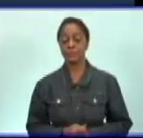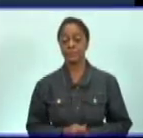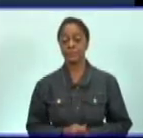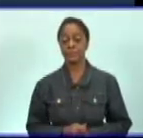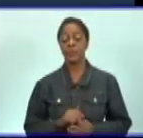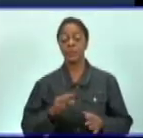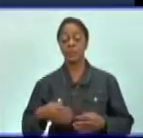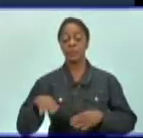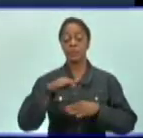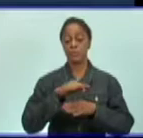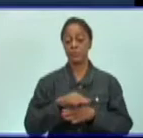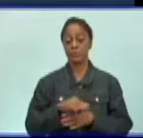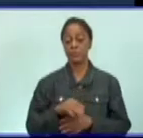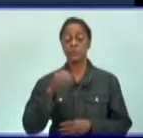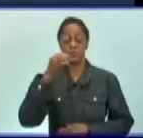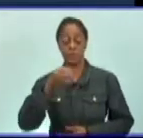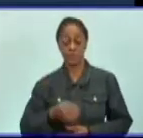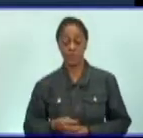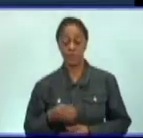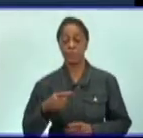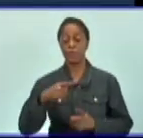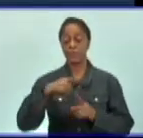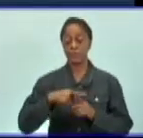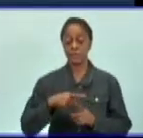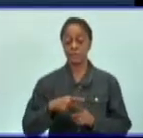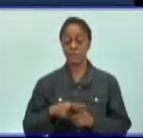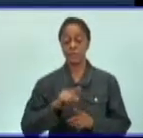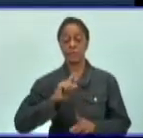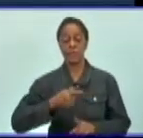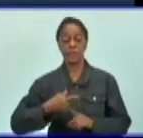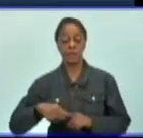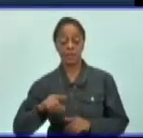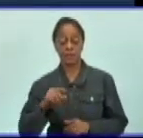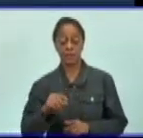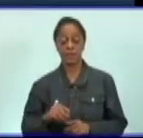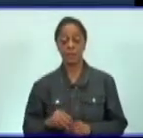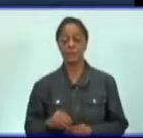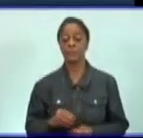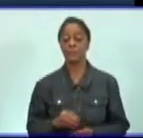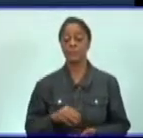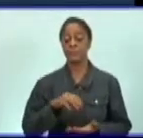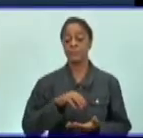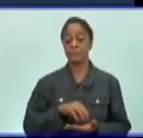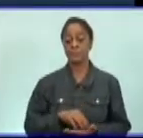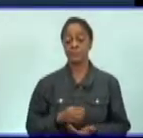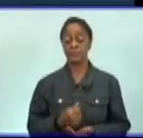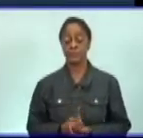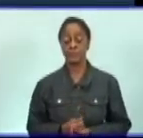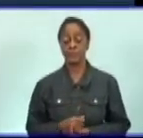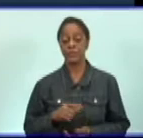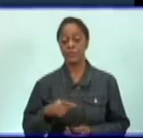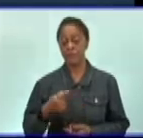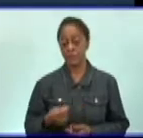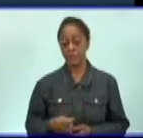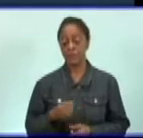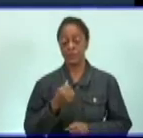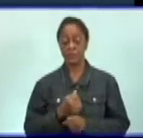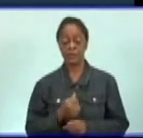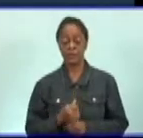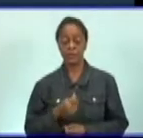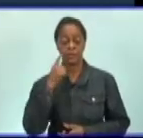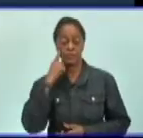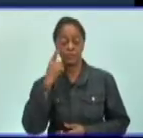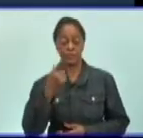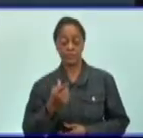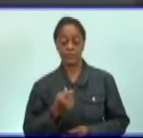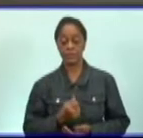cuando hay sobrepaso, siempre se adiciona en el próximo lugar. Disculpen. Continuaremos ahora